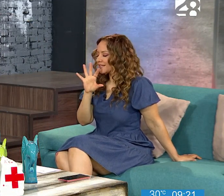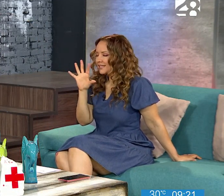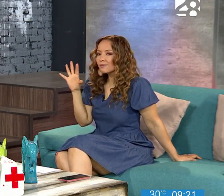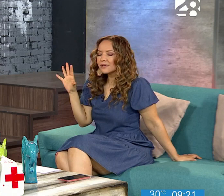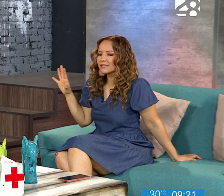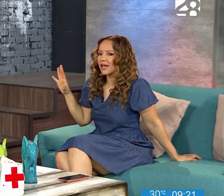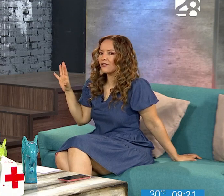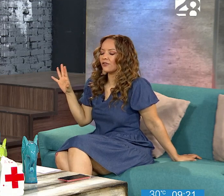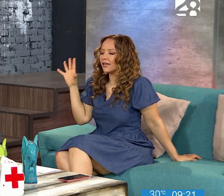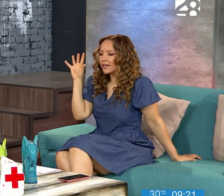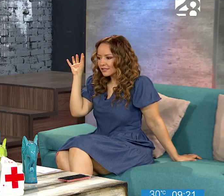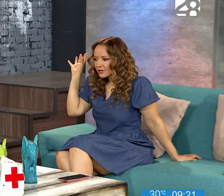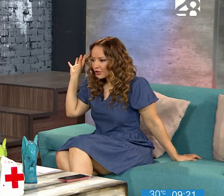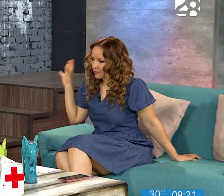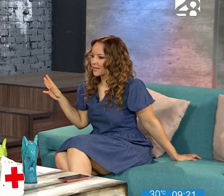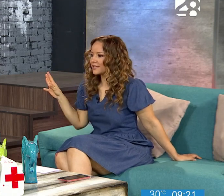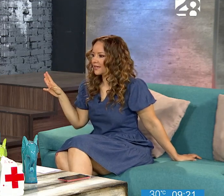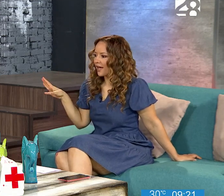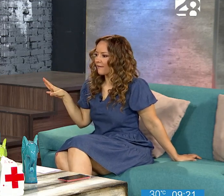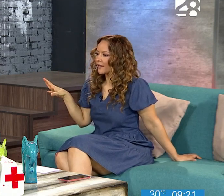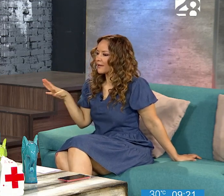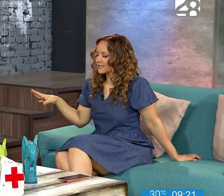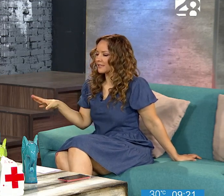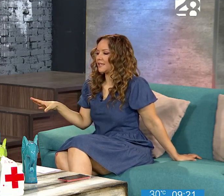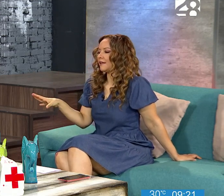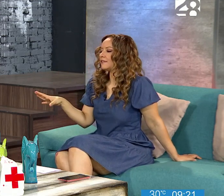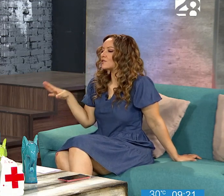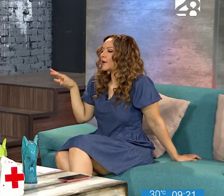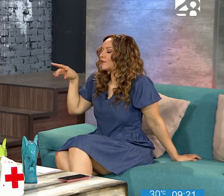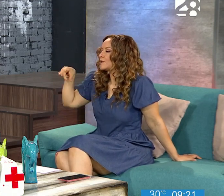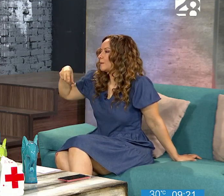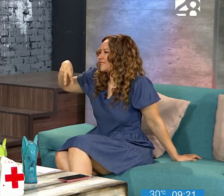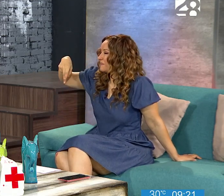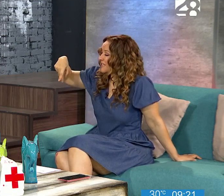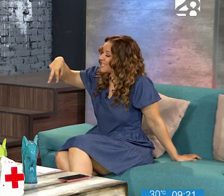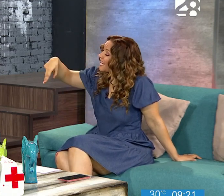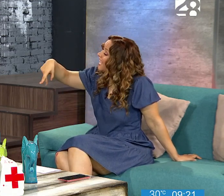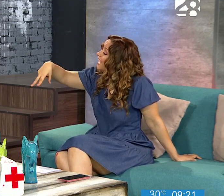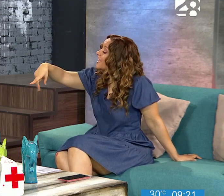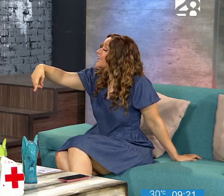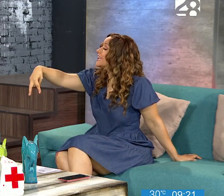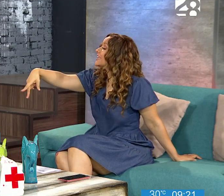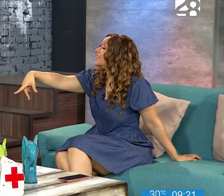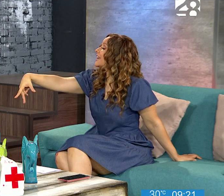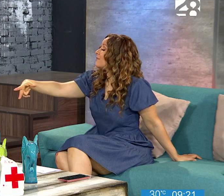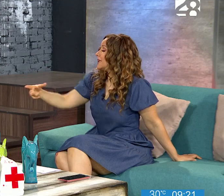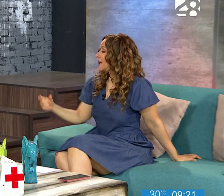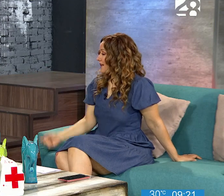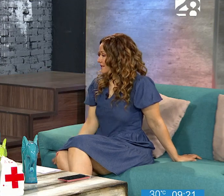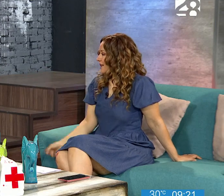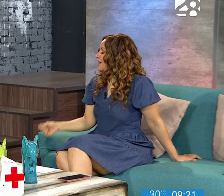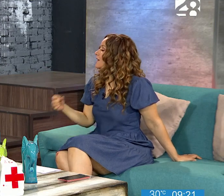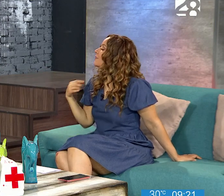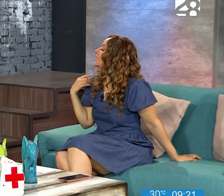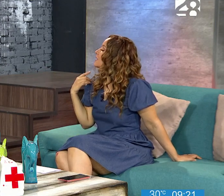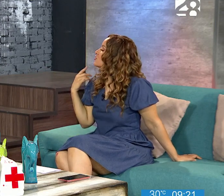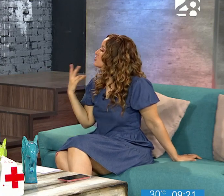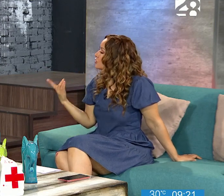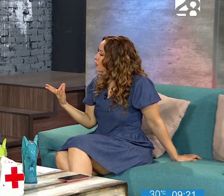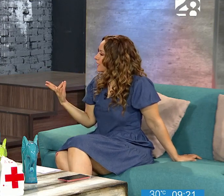nos estresa demasiado y ahí es donde comienzan a haber más accidentes, cuando los bebés empiezan a caminar.